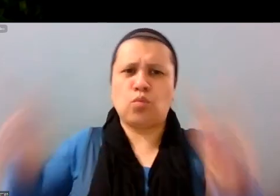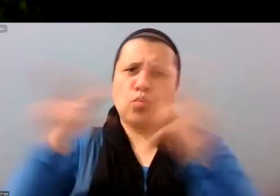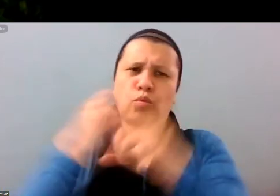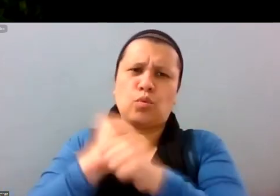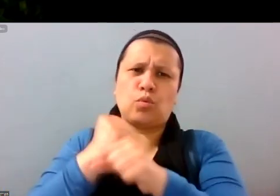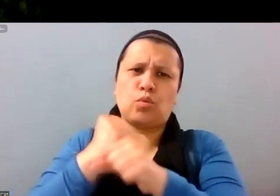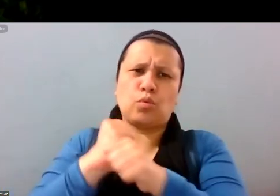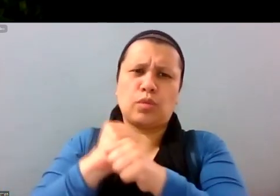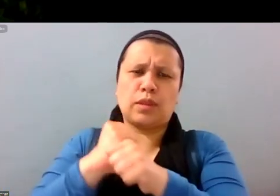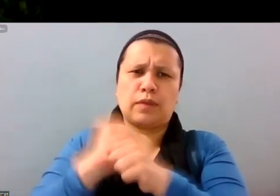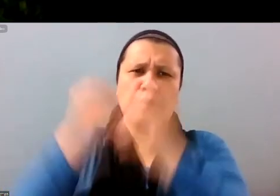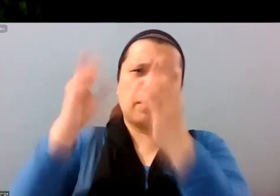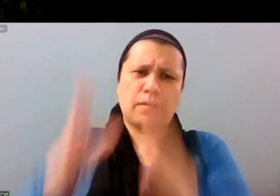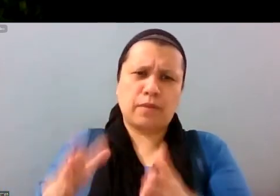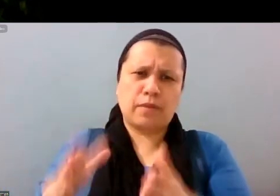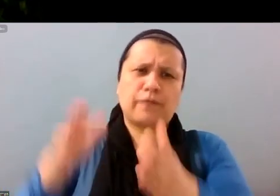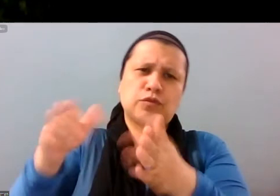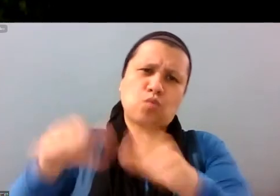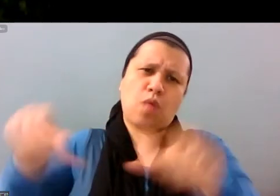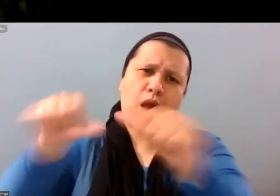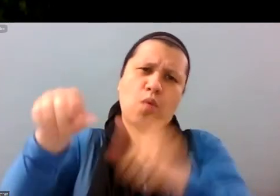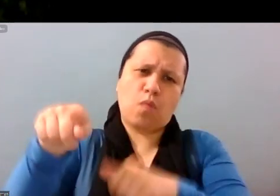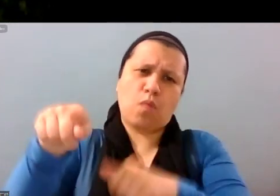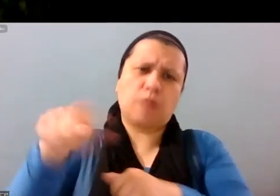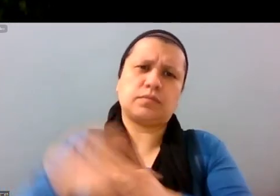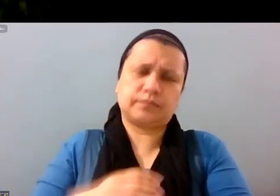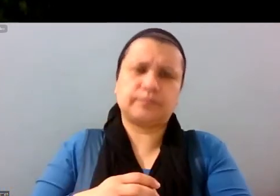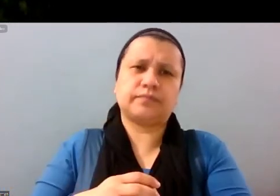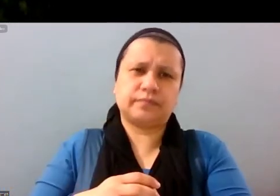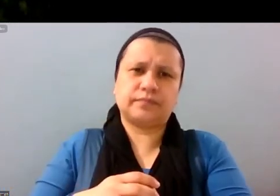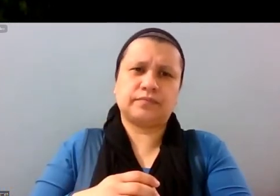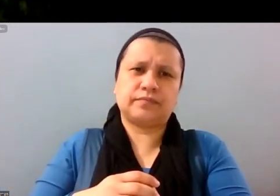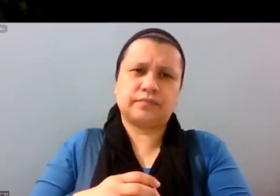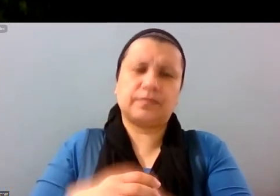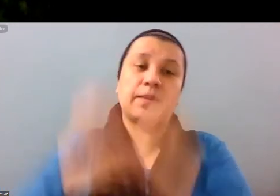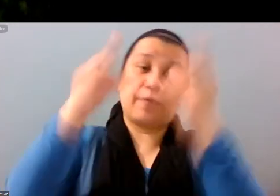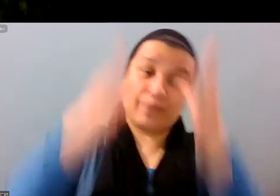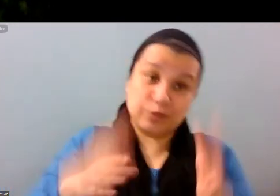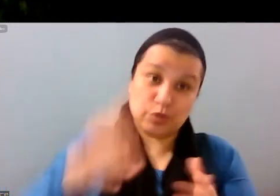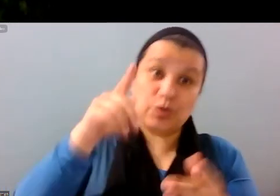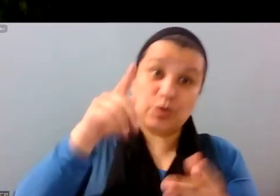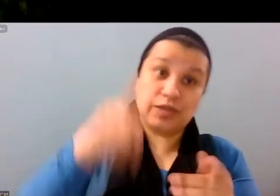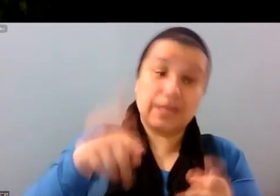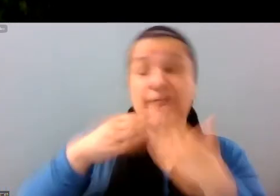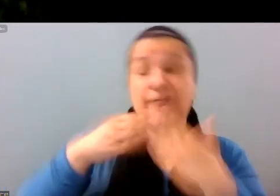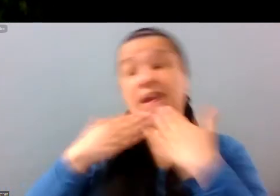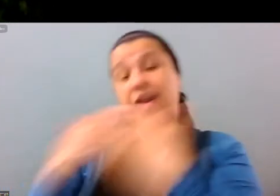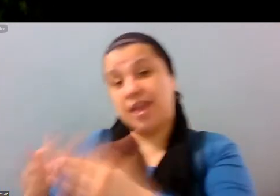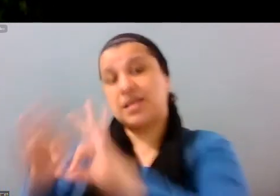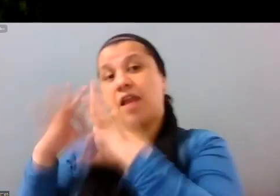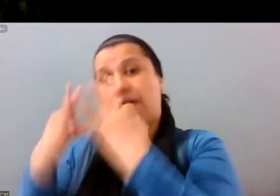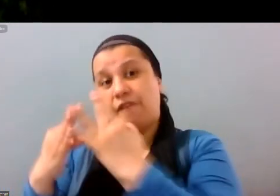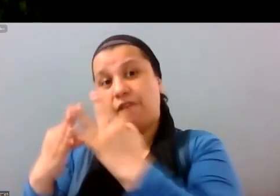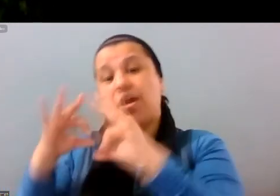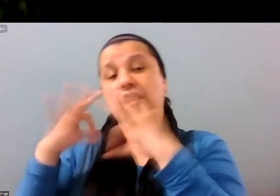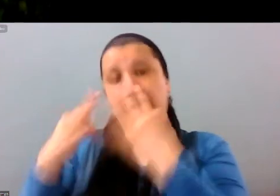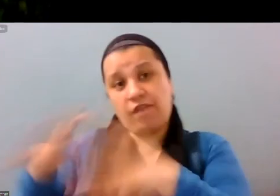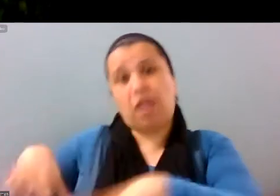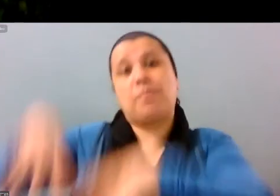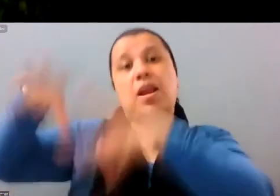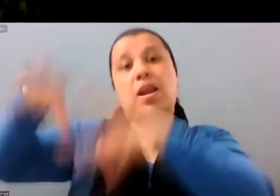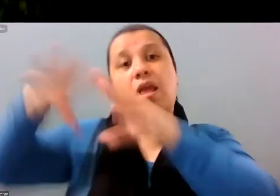los docentes en el aula y a los docentes agradecer a las familias por el trabajo que asumieron ahora en los